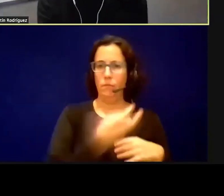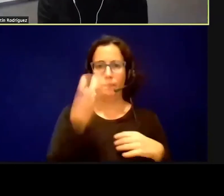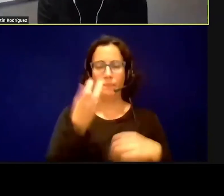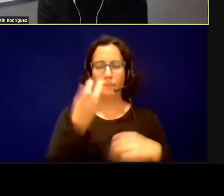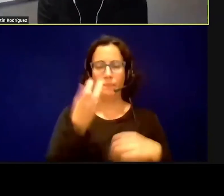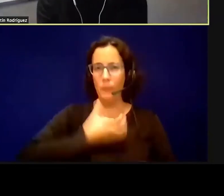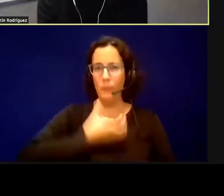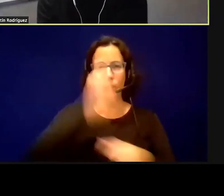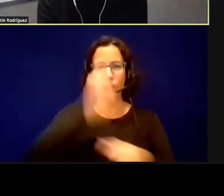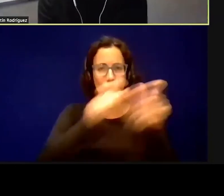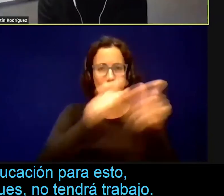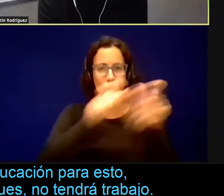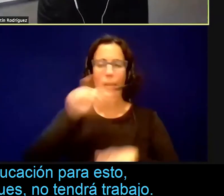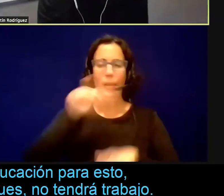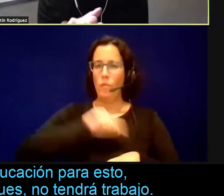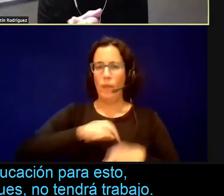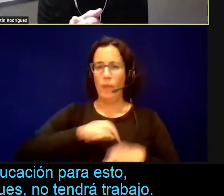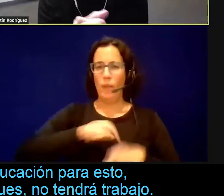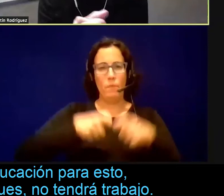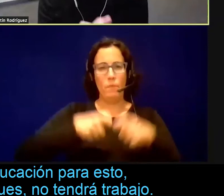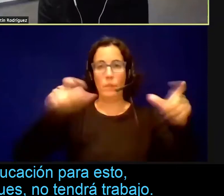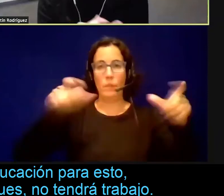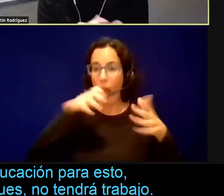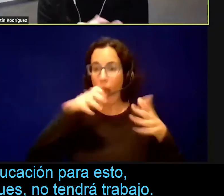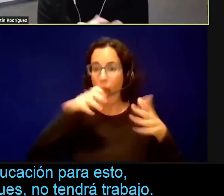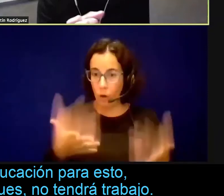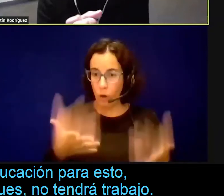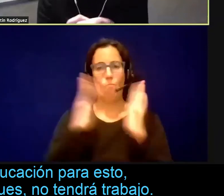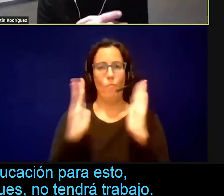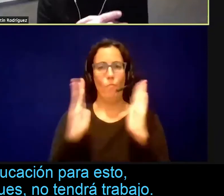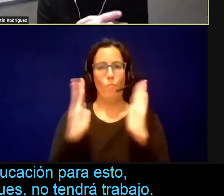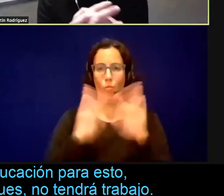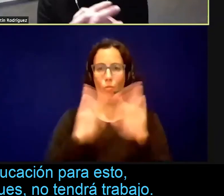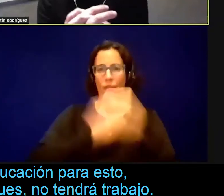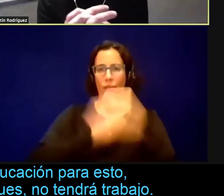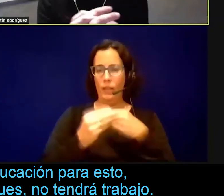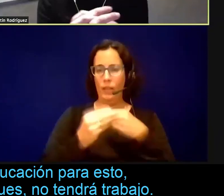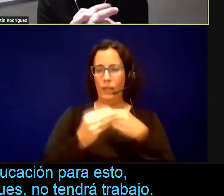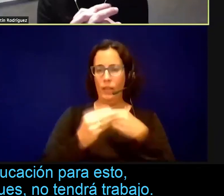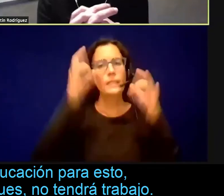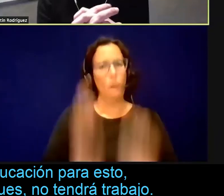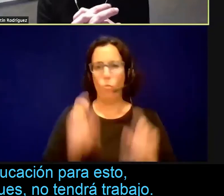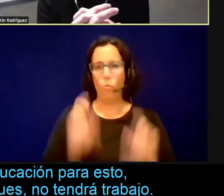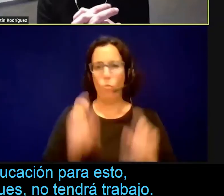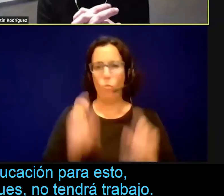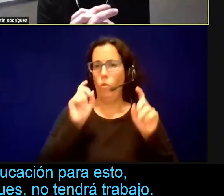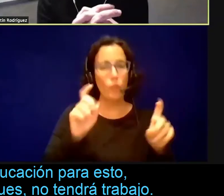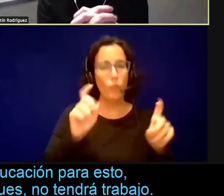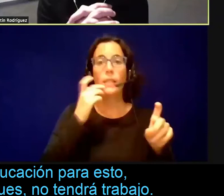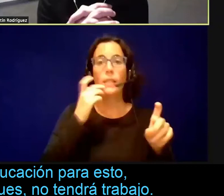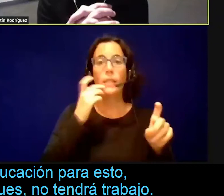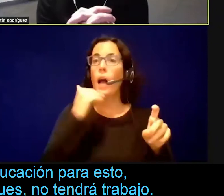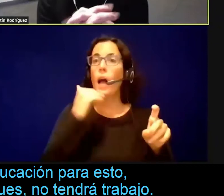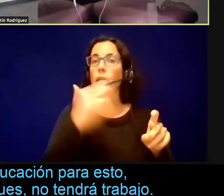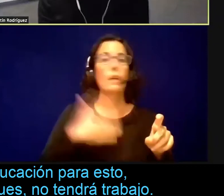pues ahora es el momento, ¿no?, de lanzarse y por supuesto que llegarán máster a militantes de educación y el que no quiera hacerlo, pues no tendrá